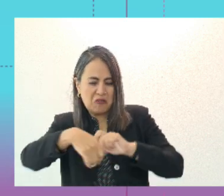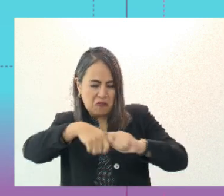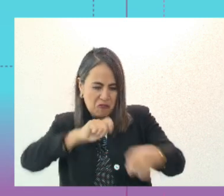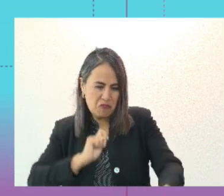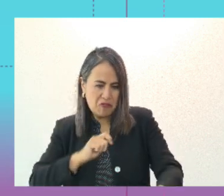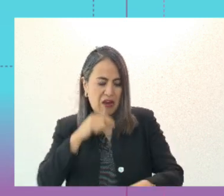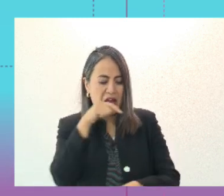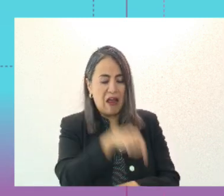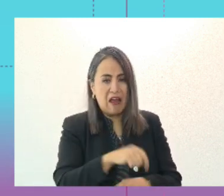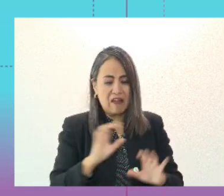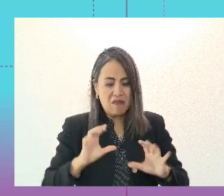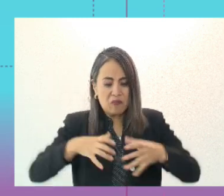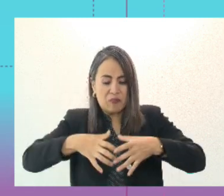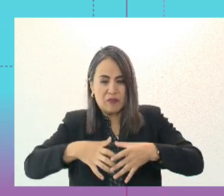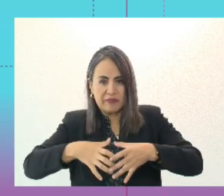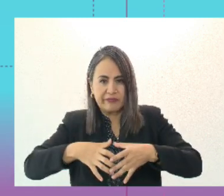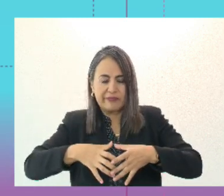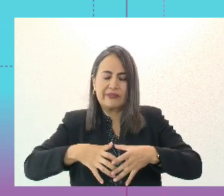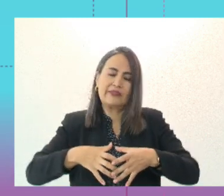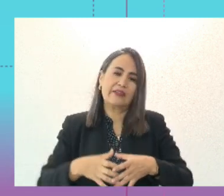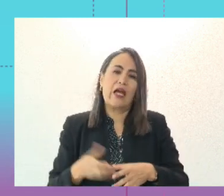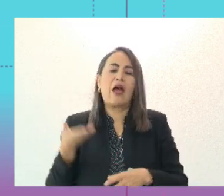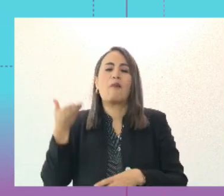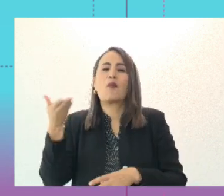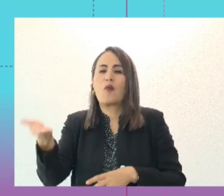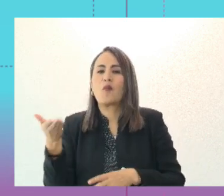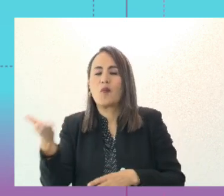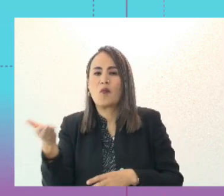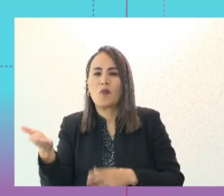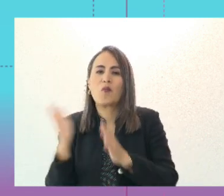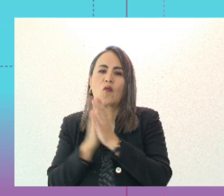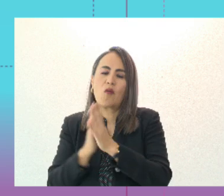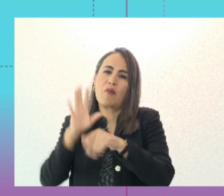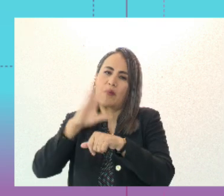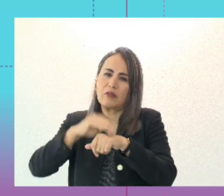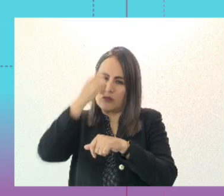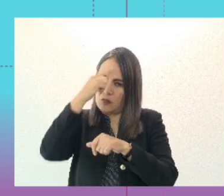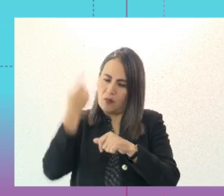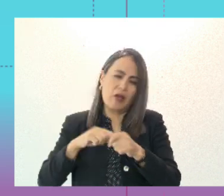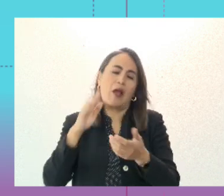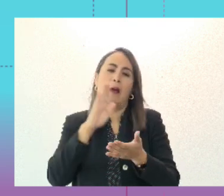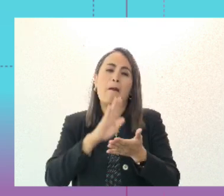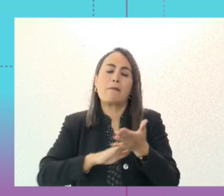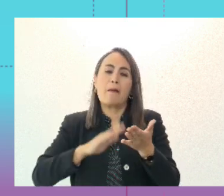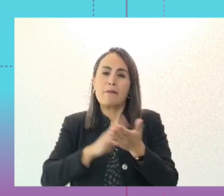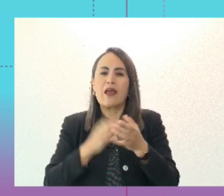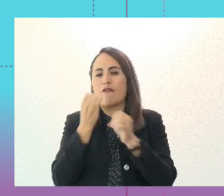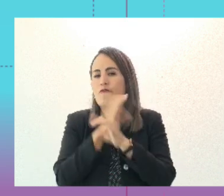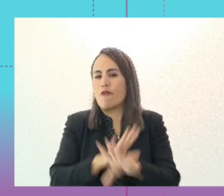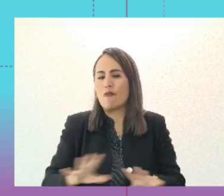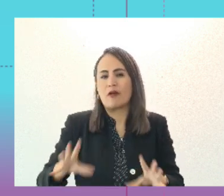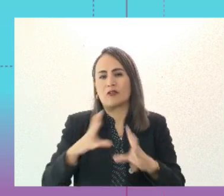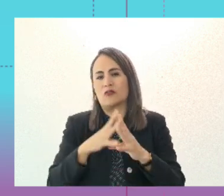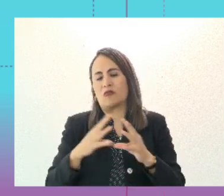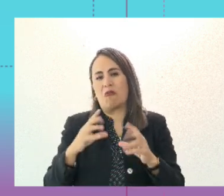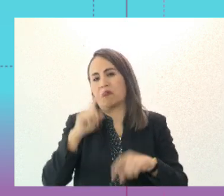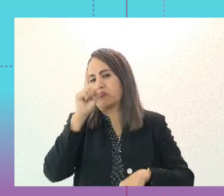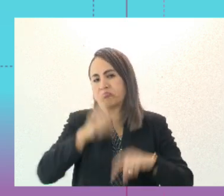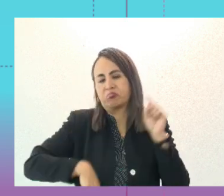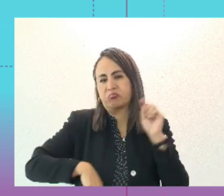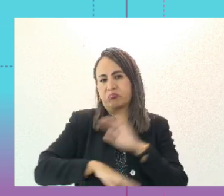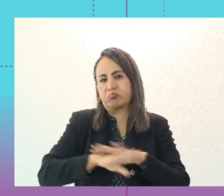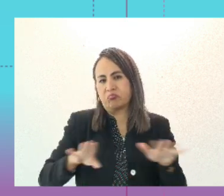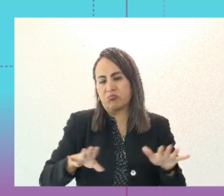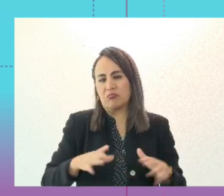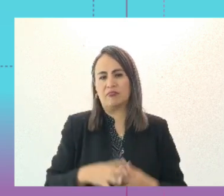concentración, promoviendo una baja ante el Archivo General de la Nación, ¿no? Entonces, muchas veces esas malas